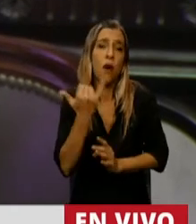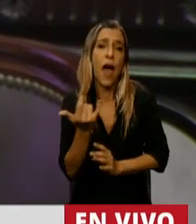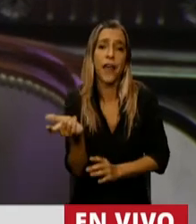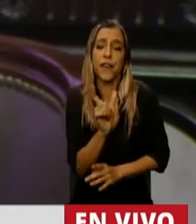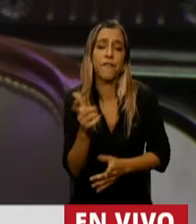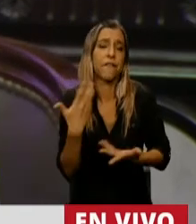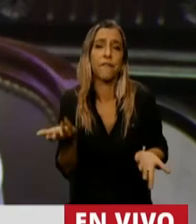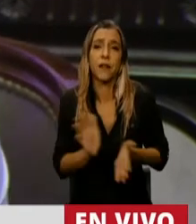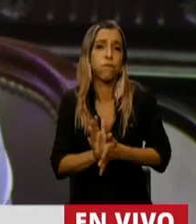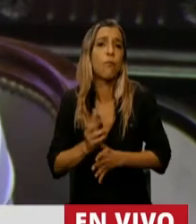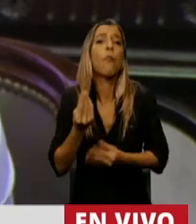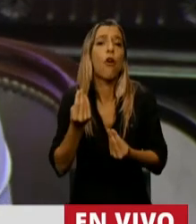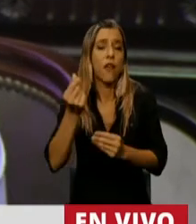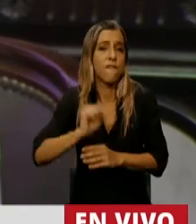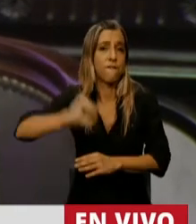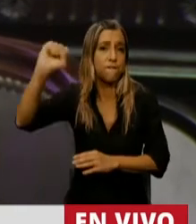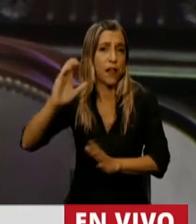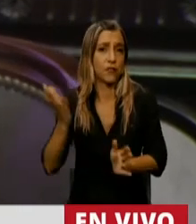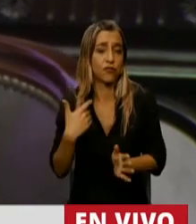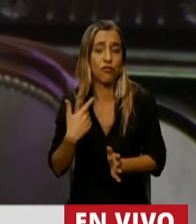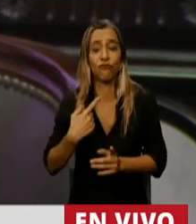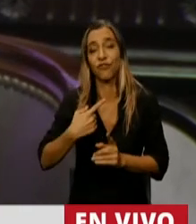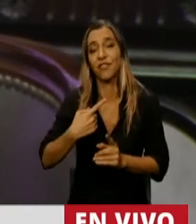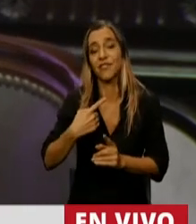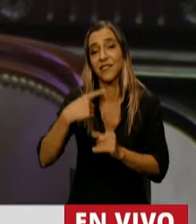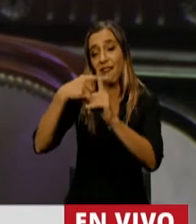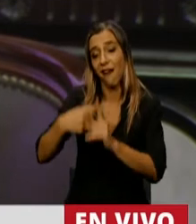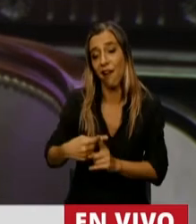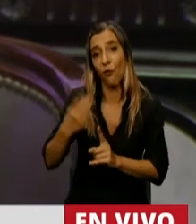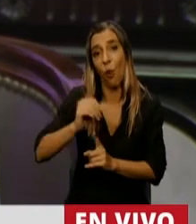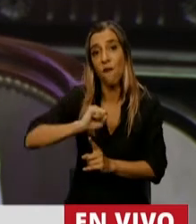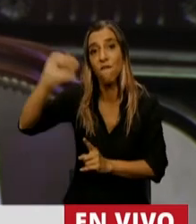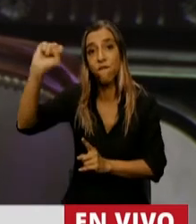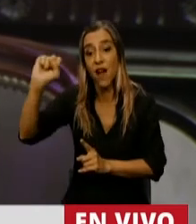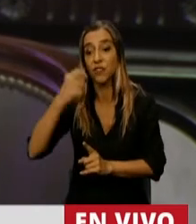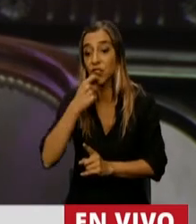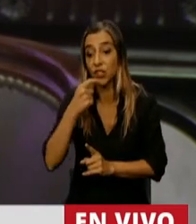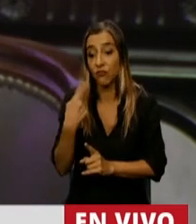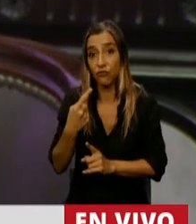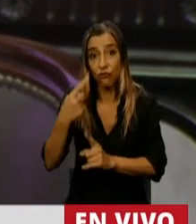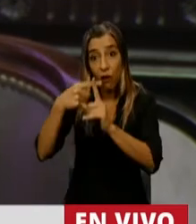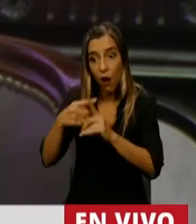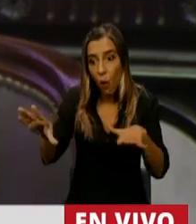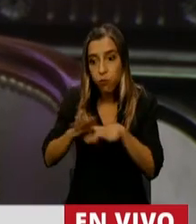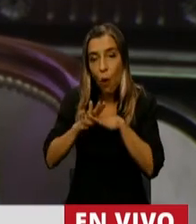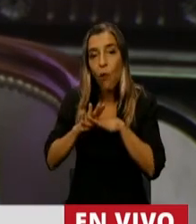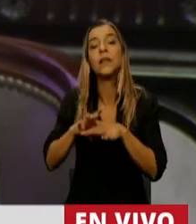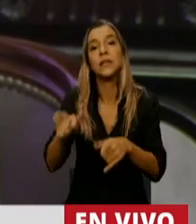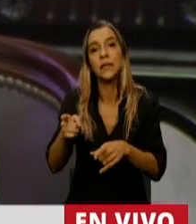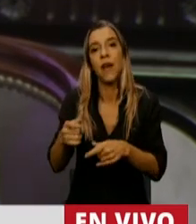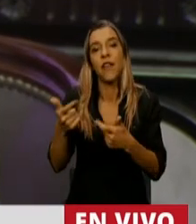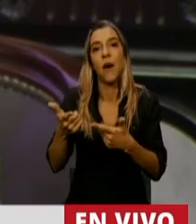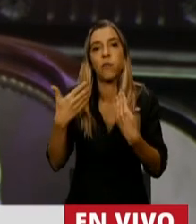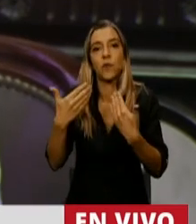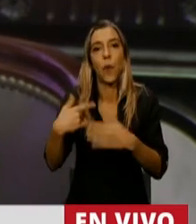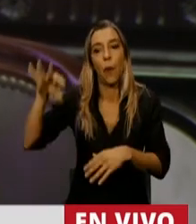inflación estimada. Por lo tanto, al calcular una inflación mucho mejor, lo que hace es subestima los ingresos